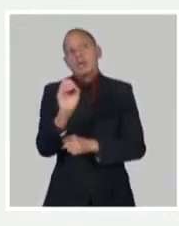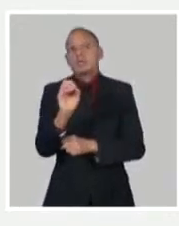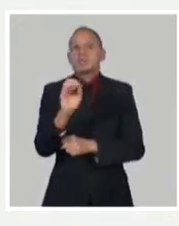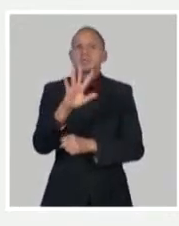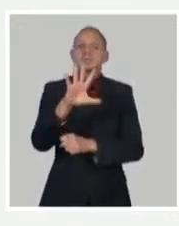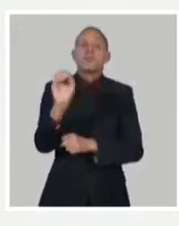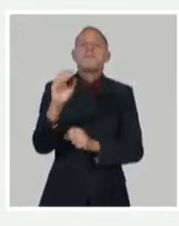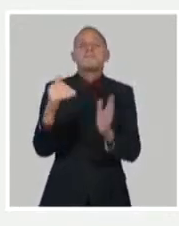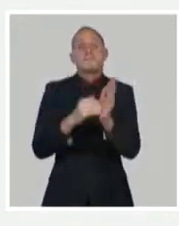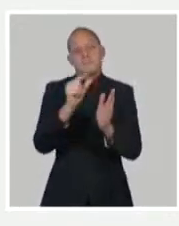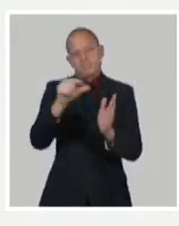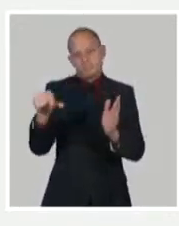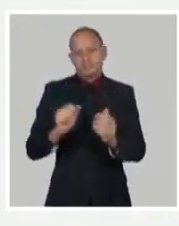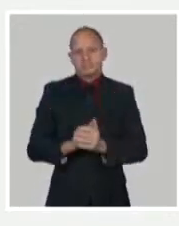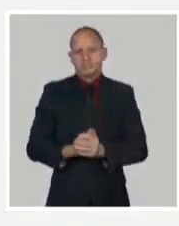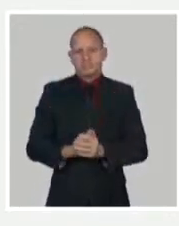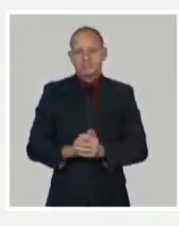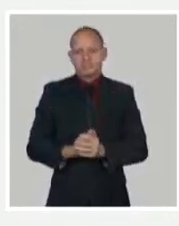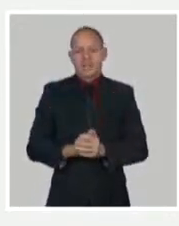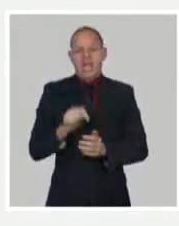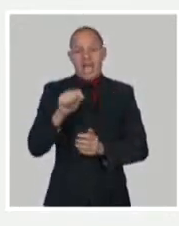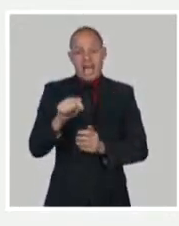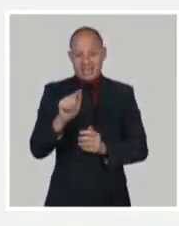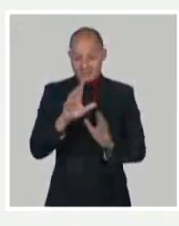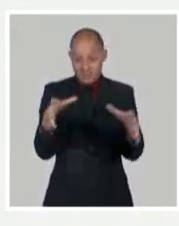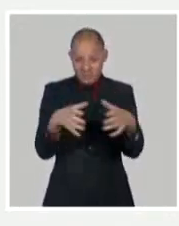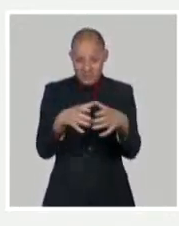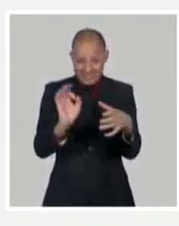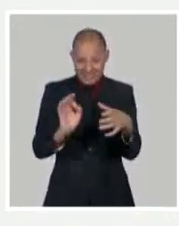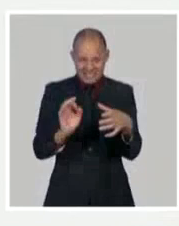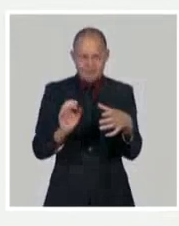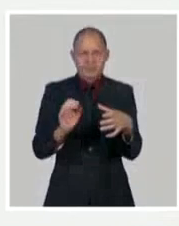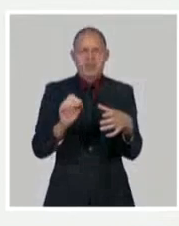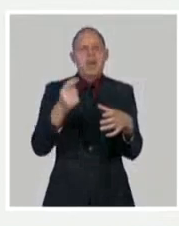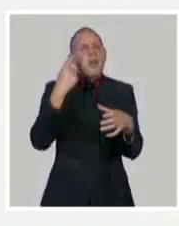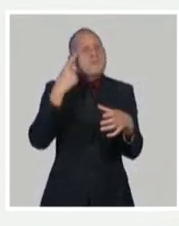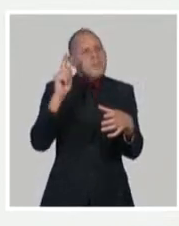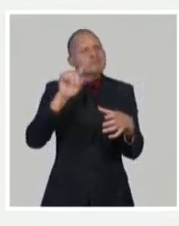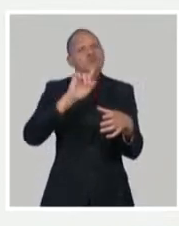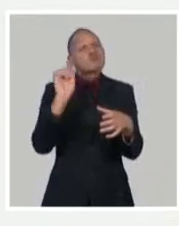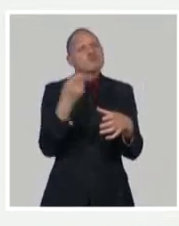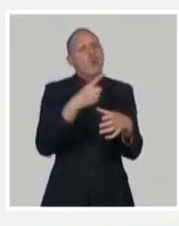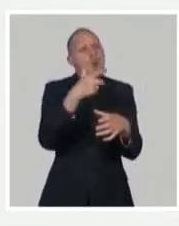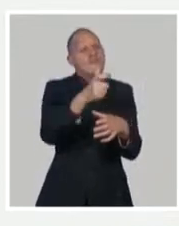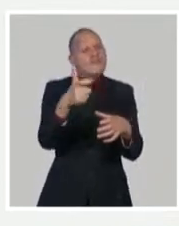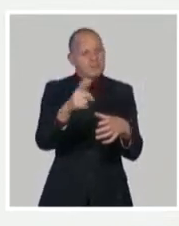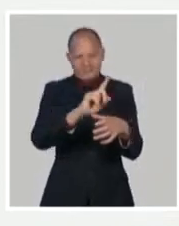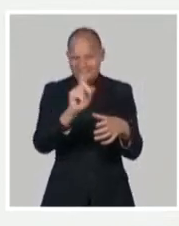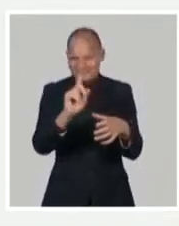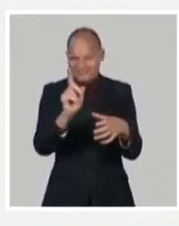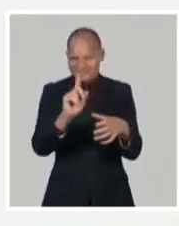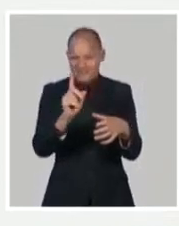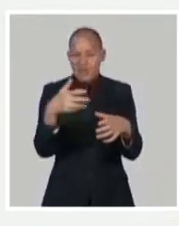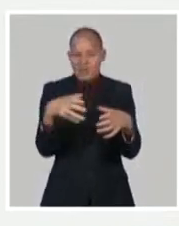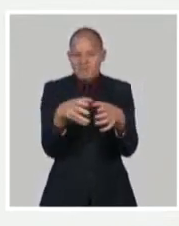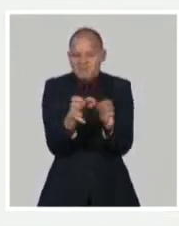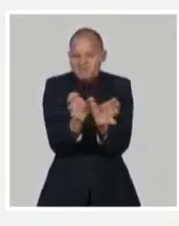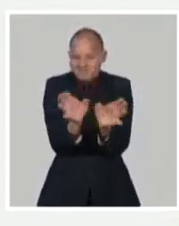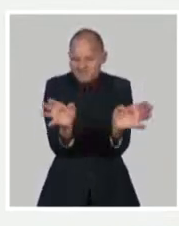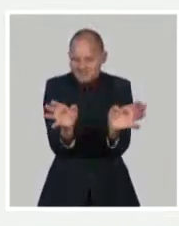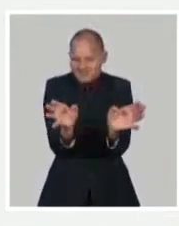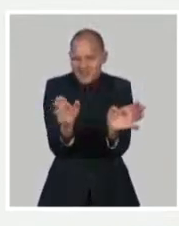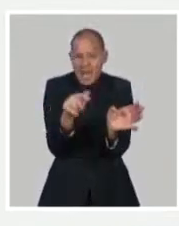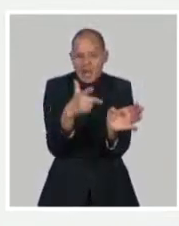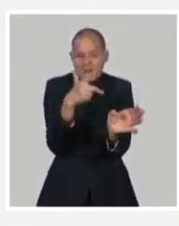por supuesto que debe tener un grupo placebo, siempre tiene que tener un grupo placebo, lo dicen las normas internacionales y es parte de lo que